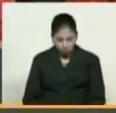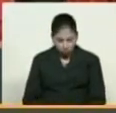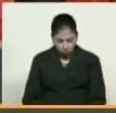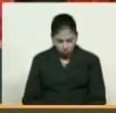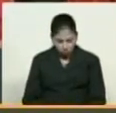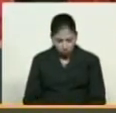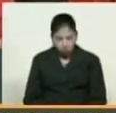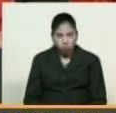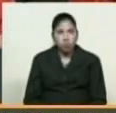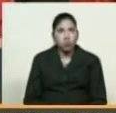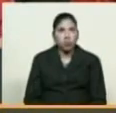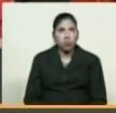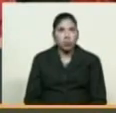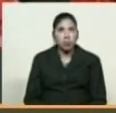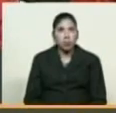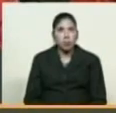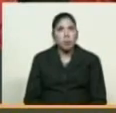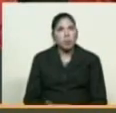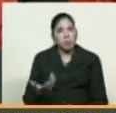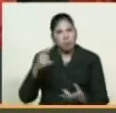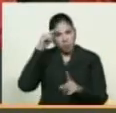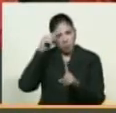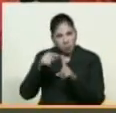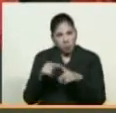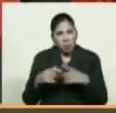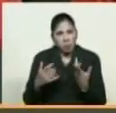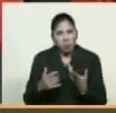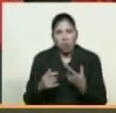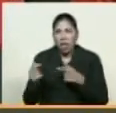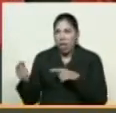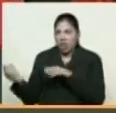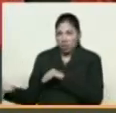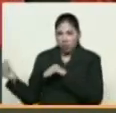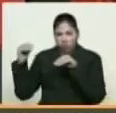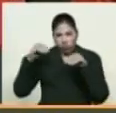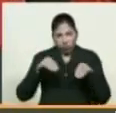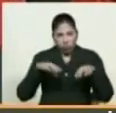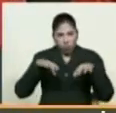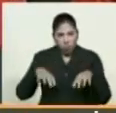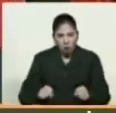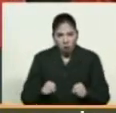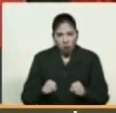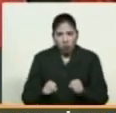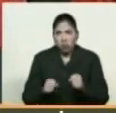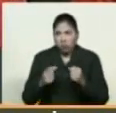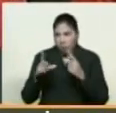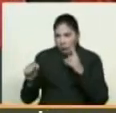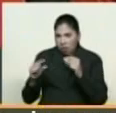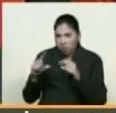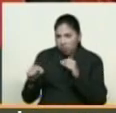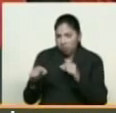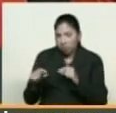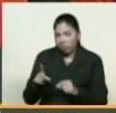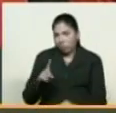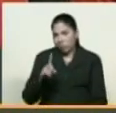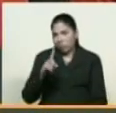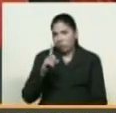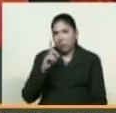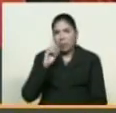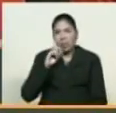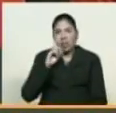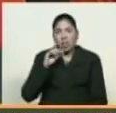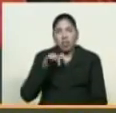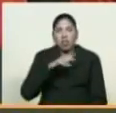intervención militar? ¿Con qué fin? Después que entren aquí, ¿tú crees que se van a retirar? No lo van a hacer. ¿Se creerán los